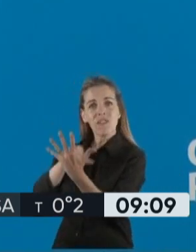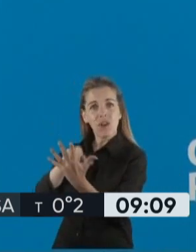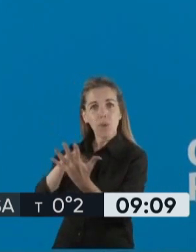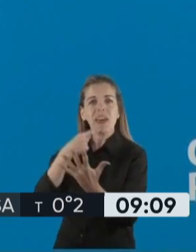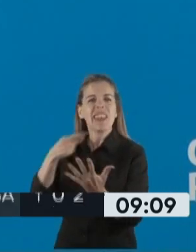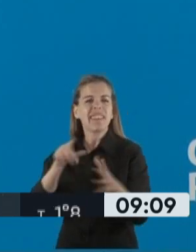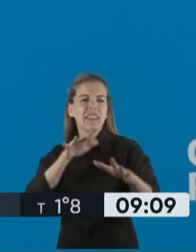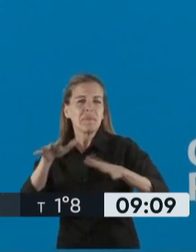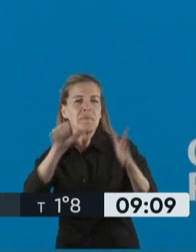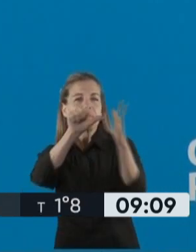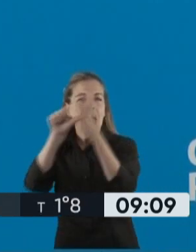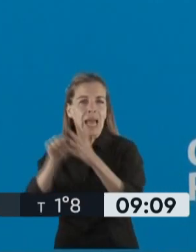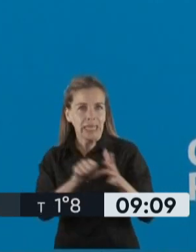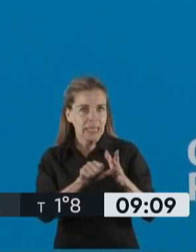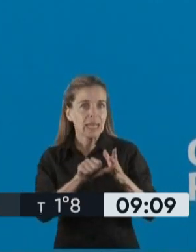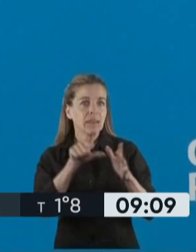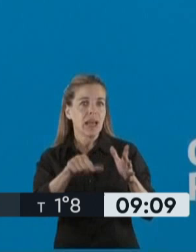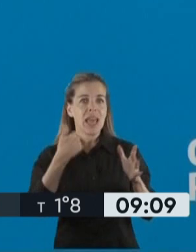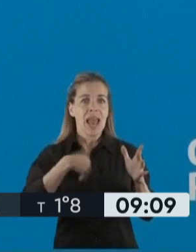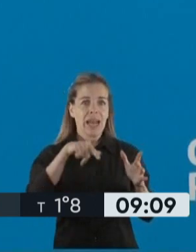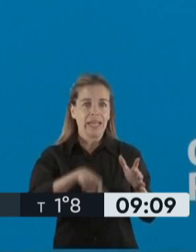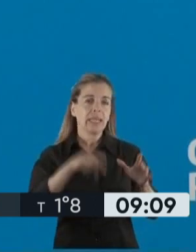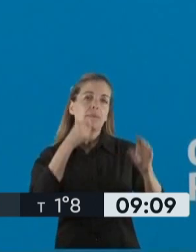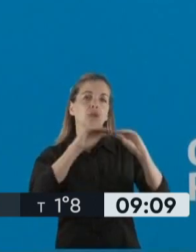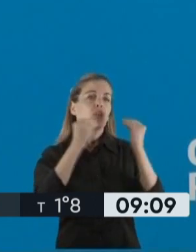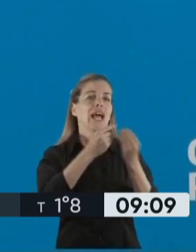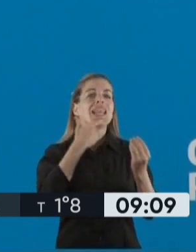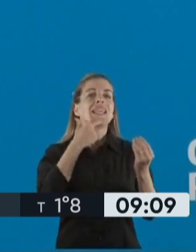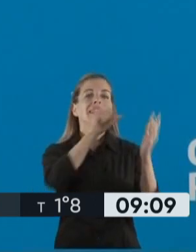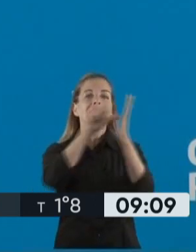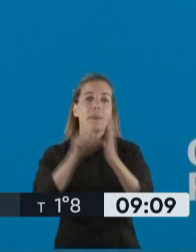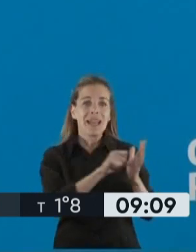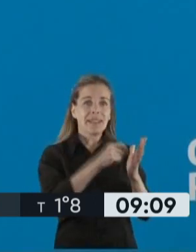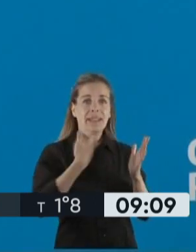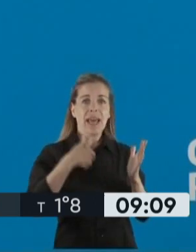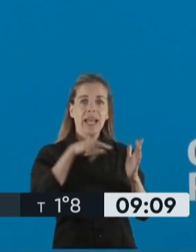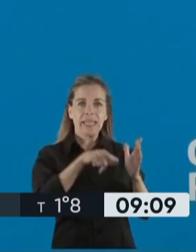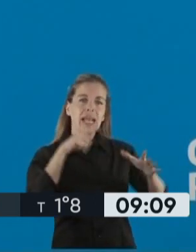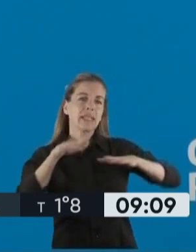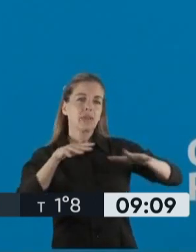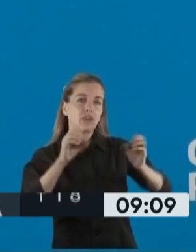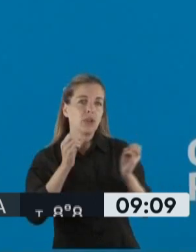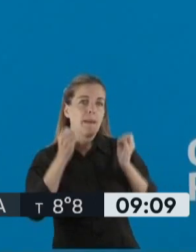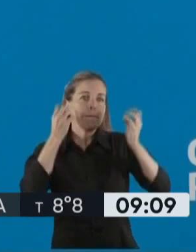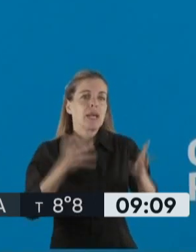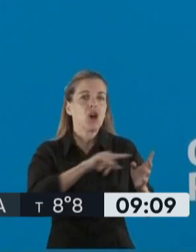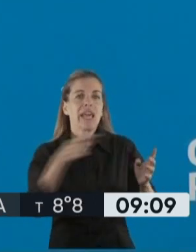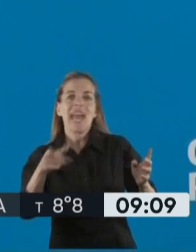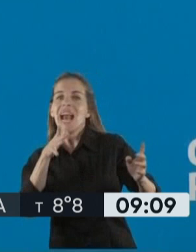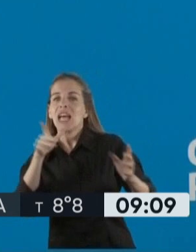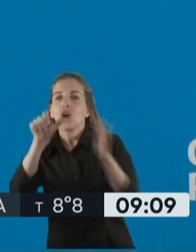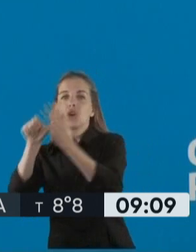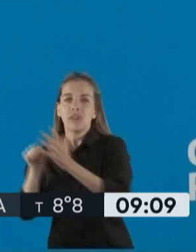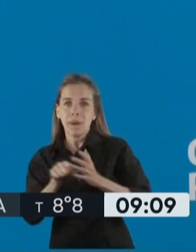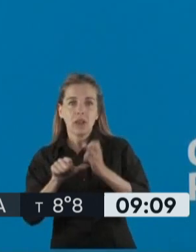renta media, la Argentina de 17 países está mejor que 14 de ellos, hay solo 3 que tuvieron